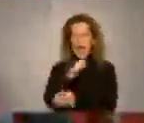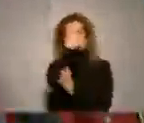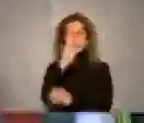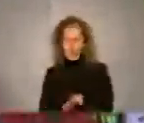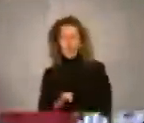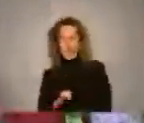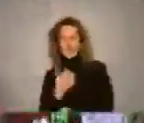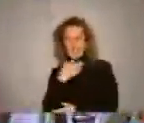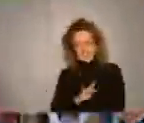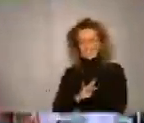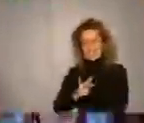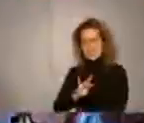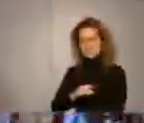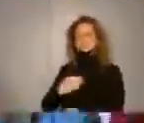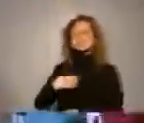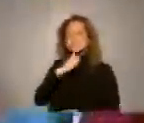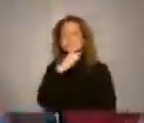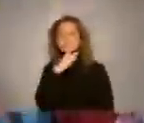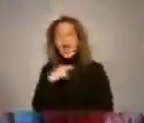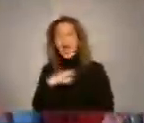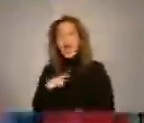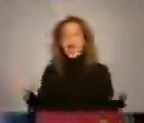Bermúdez, que mata si quedan dos